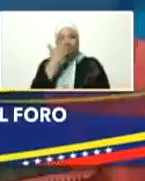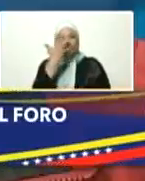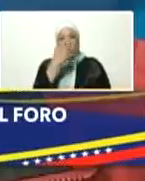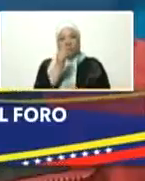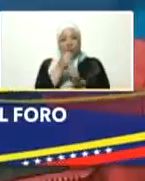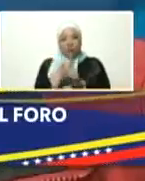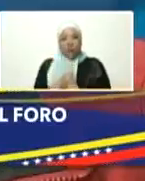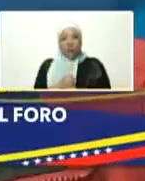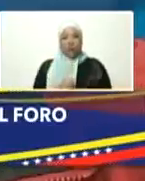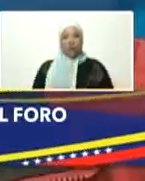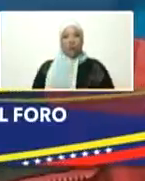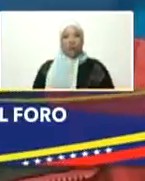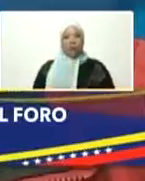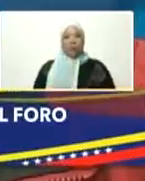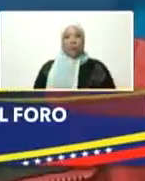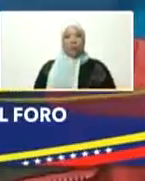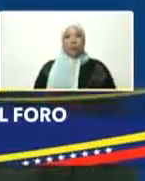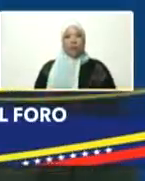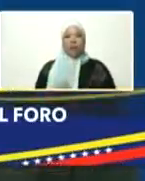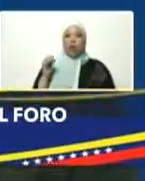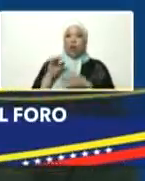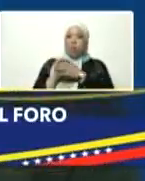Mónica, amiga, querida,